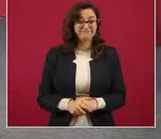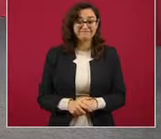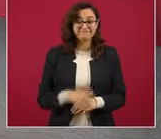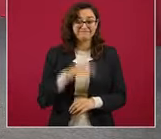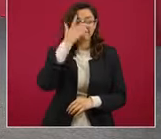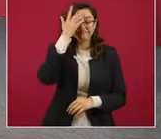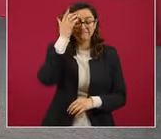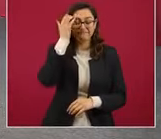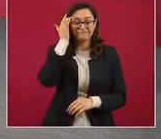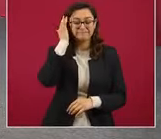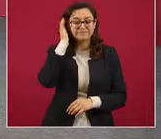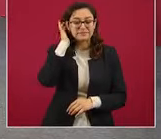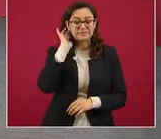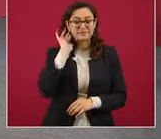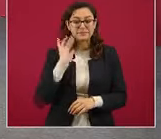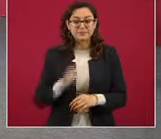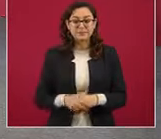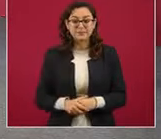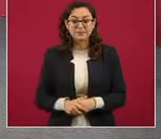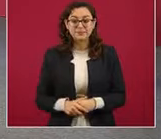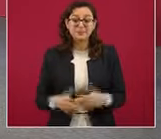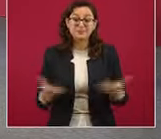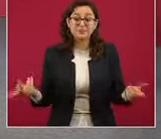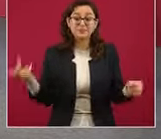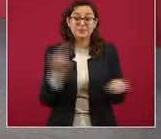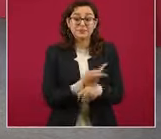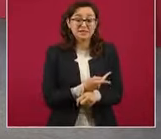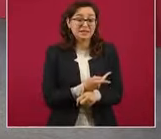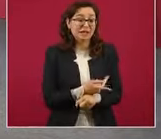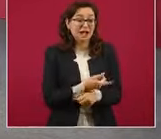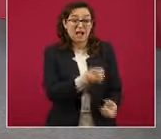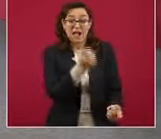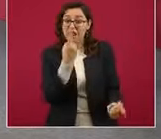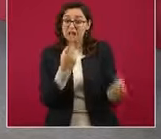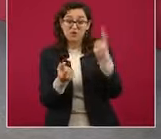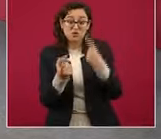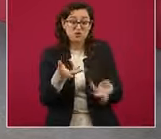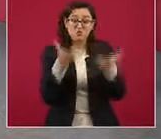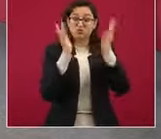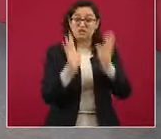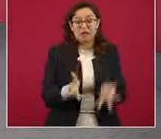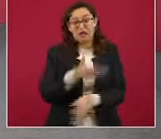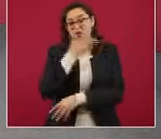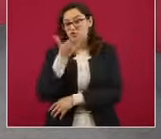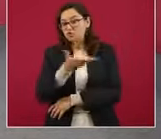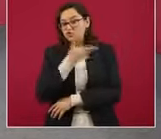Y luego, con las inercias y con los vicios.